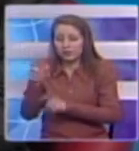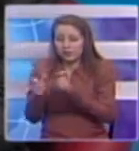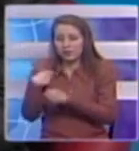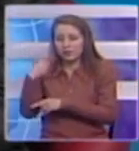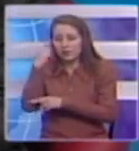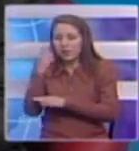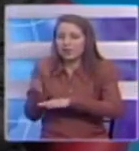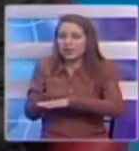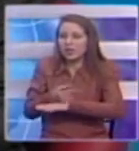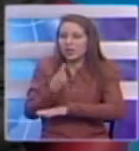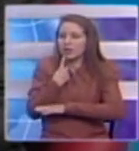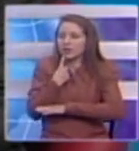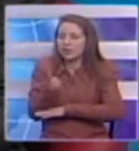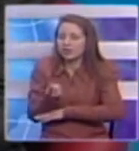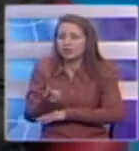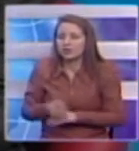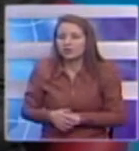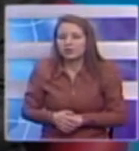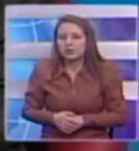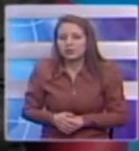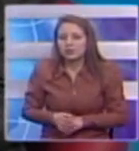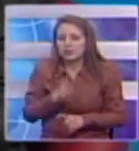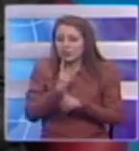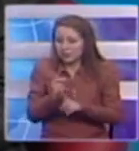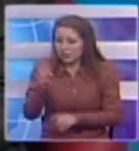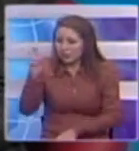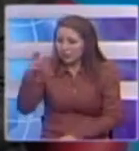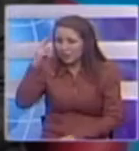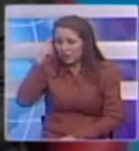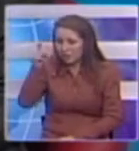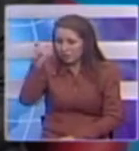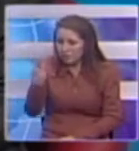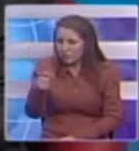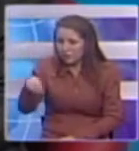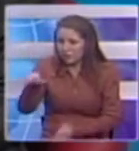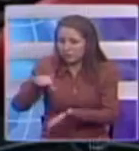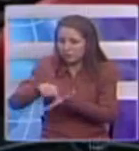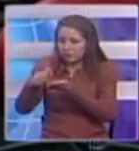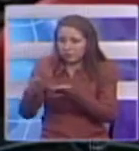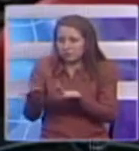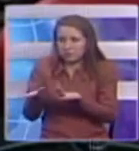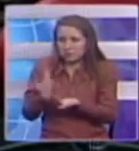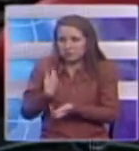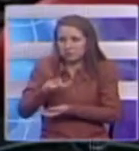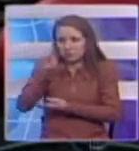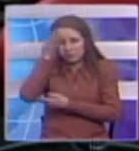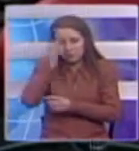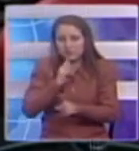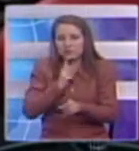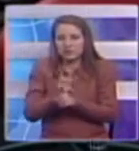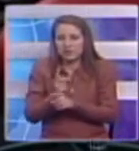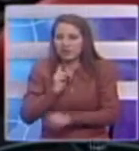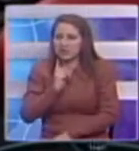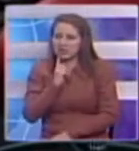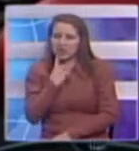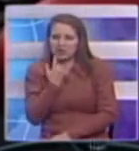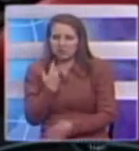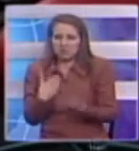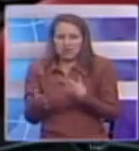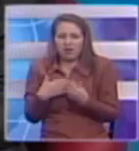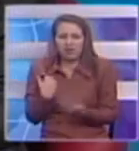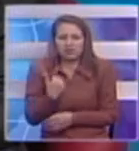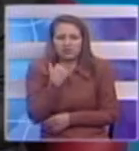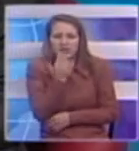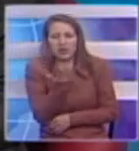última intervención, en su última parte, pero esa conciencia de la ciudadanía yo creo que todavía no la toma realmente en serio, porque